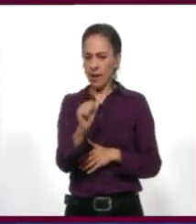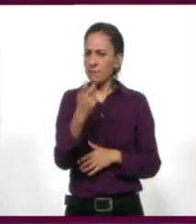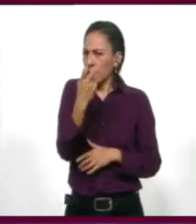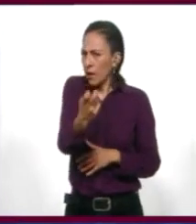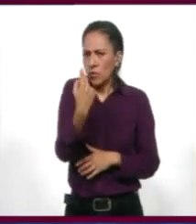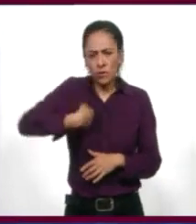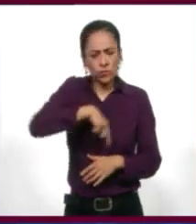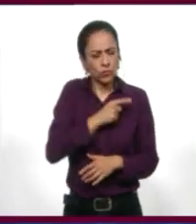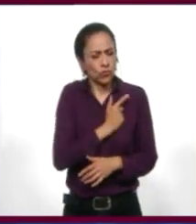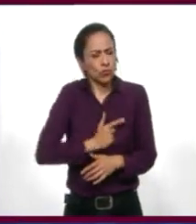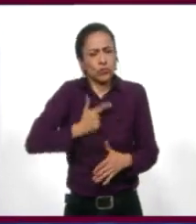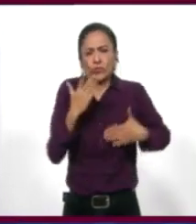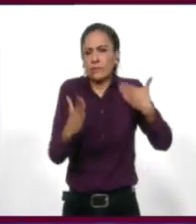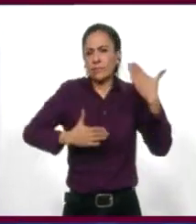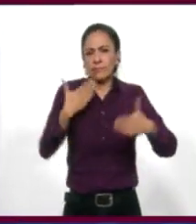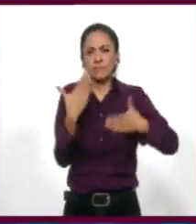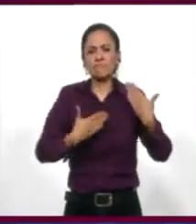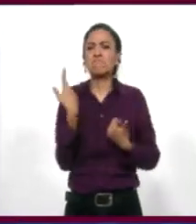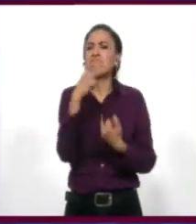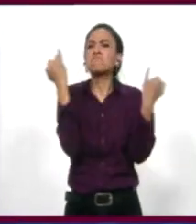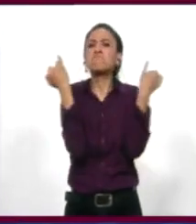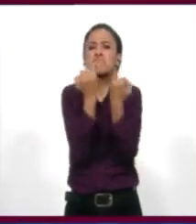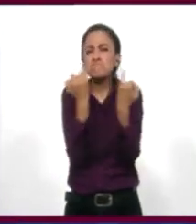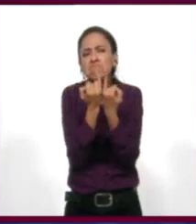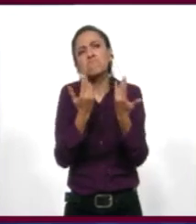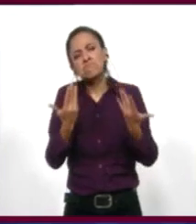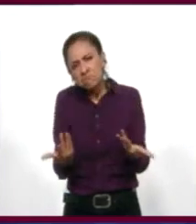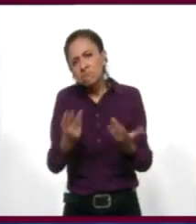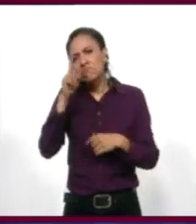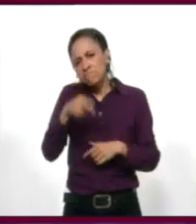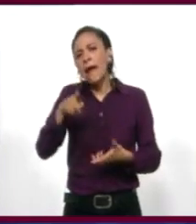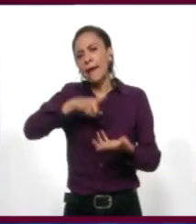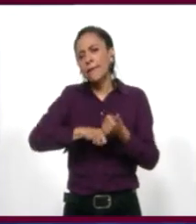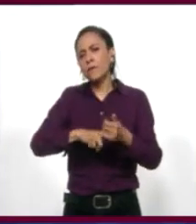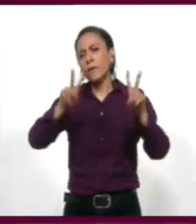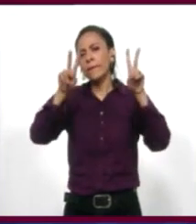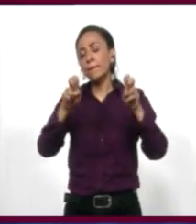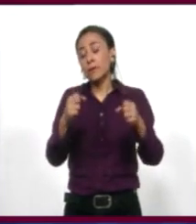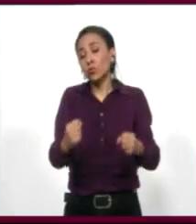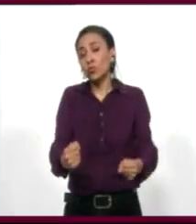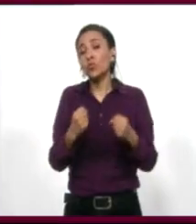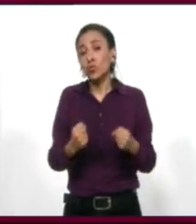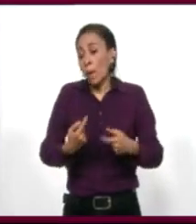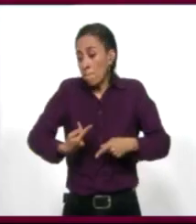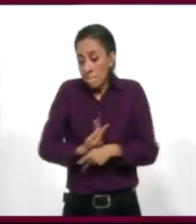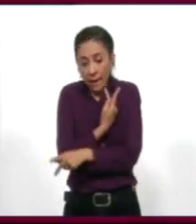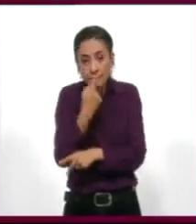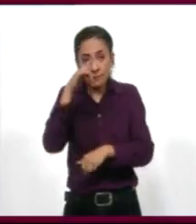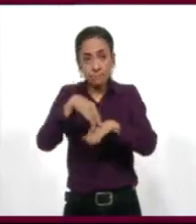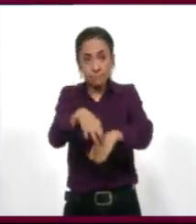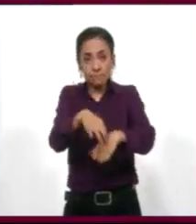gusta, divertirnos, pero también hablamos de cosas fuertes que nos pasan en el momento. Ritmo de